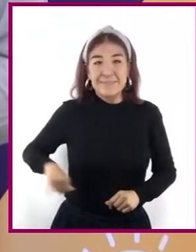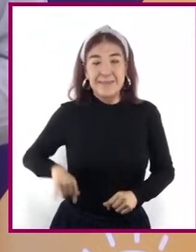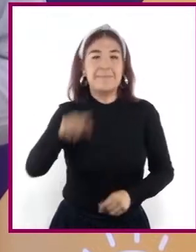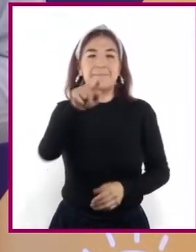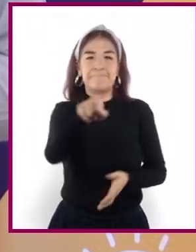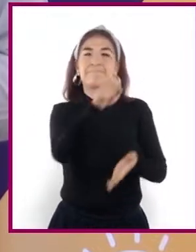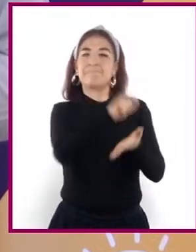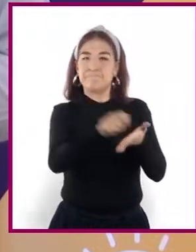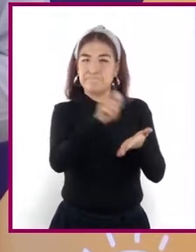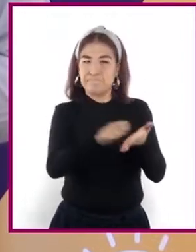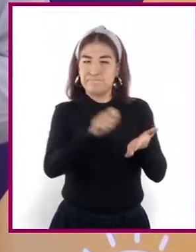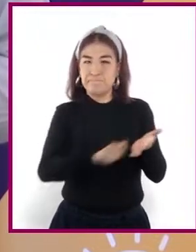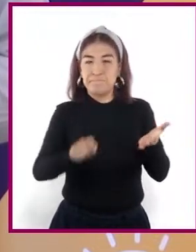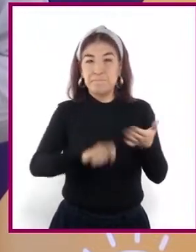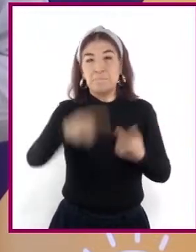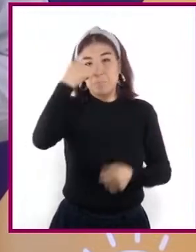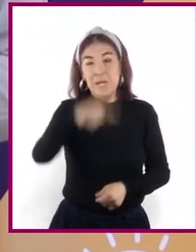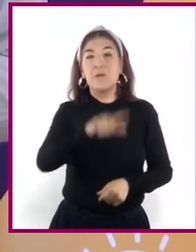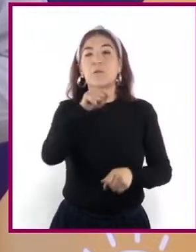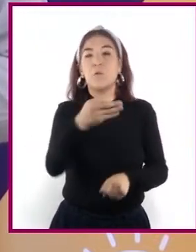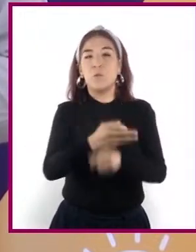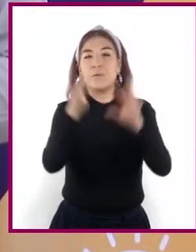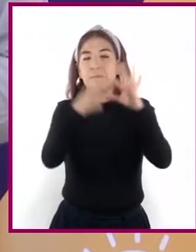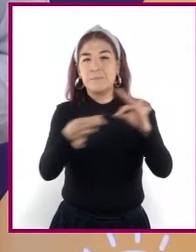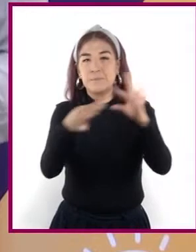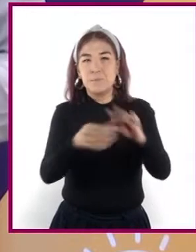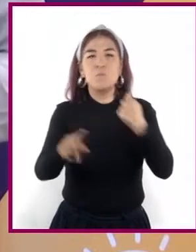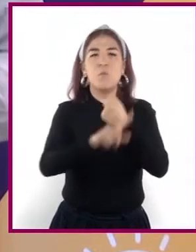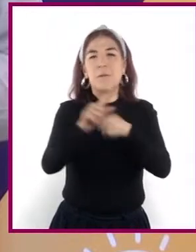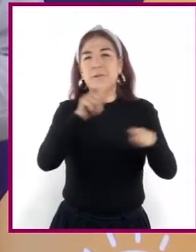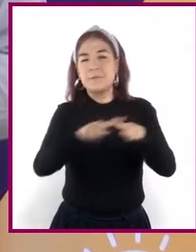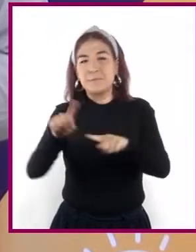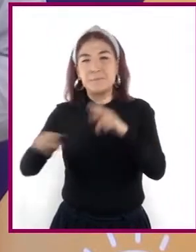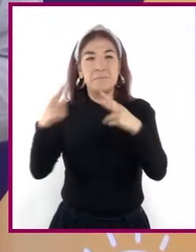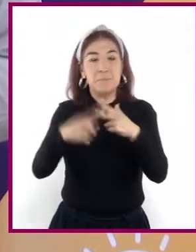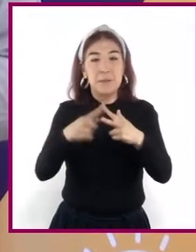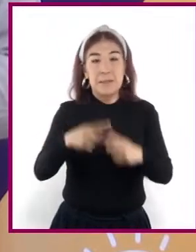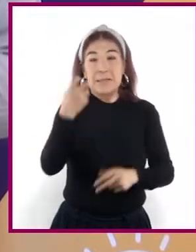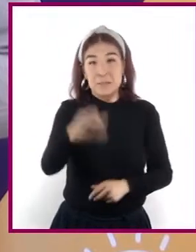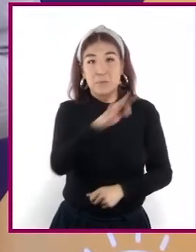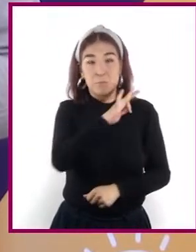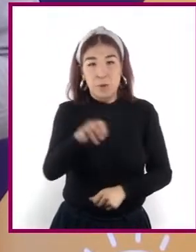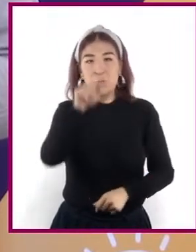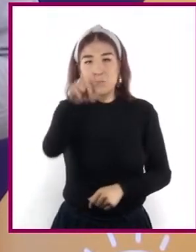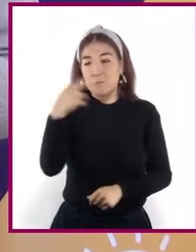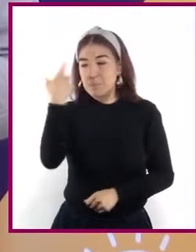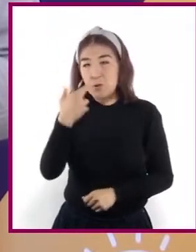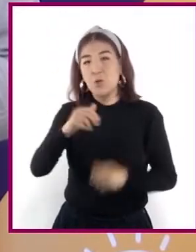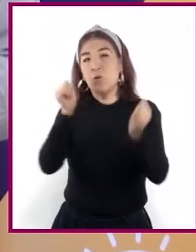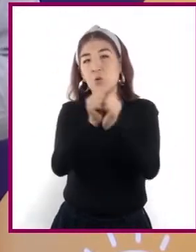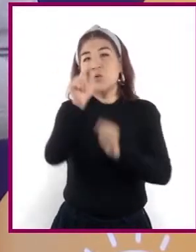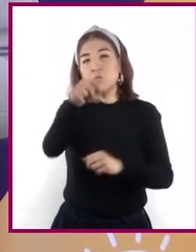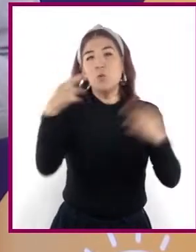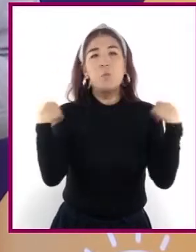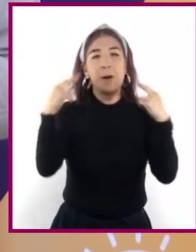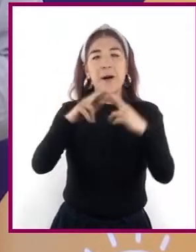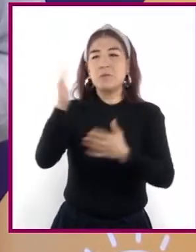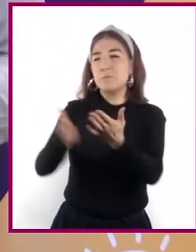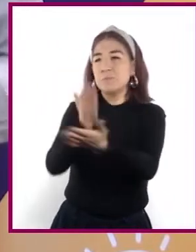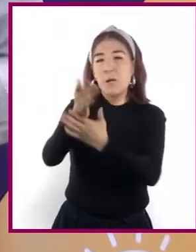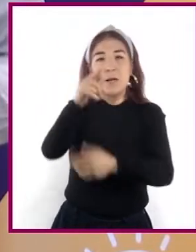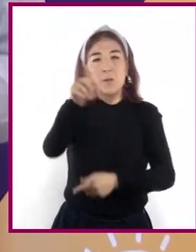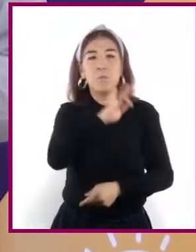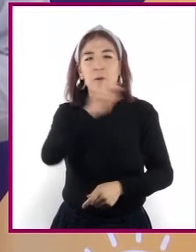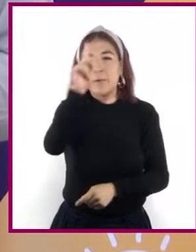inquietudes que se presenten al resolver las diferentes situaciones, las cuales podrán consultar con su profesora o profesor